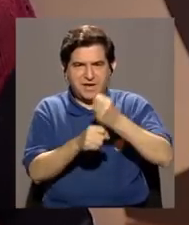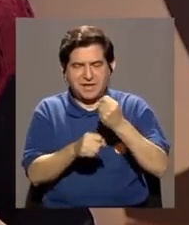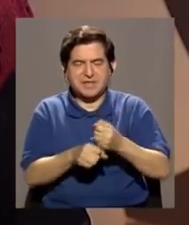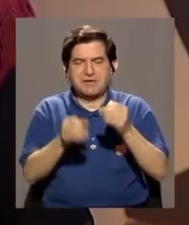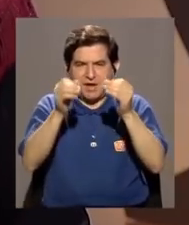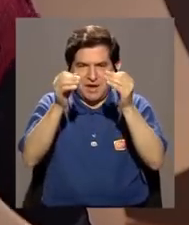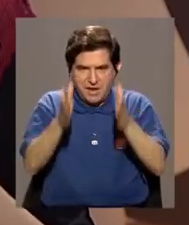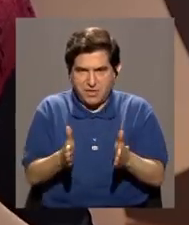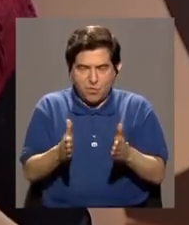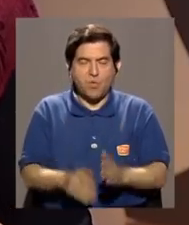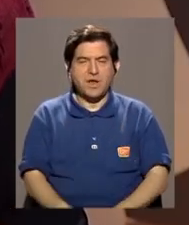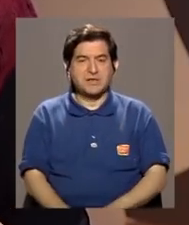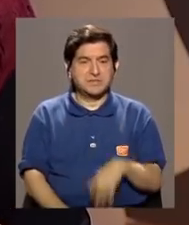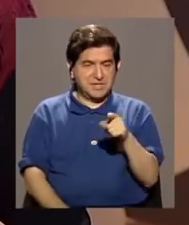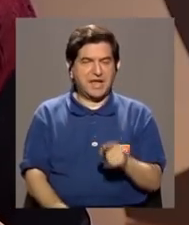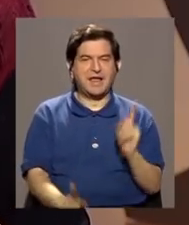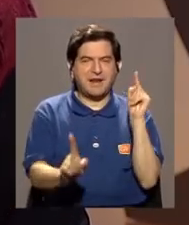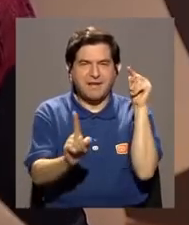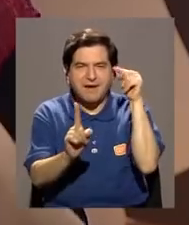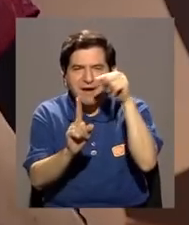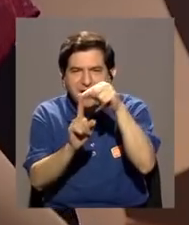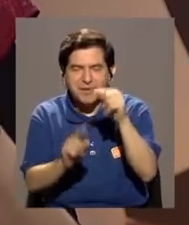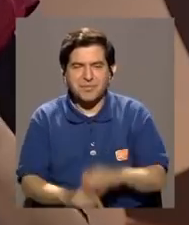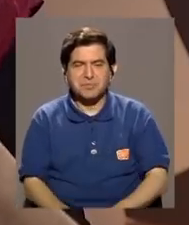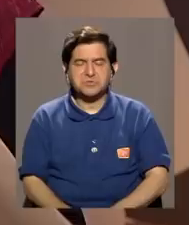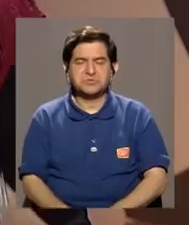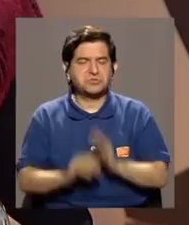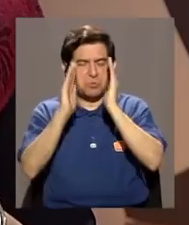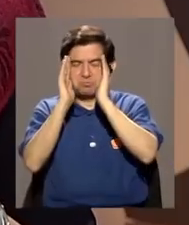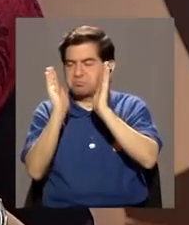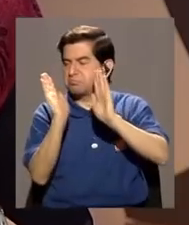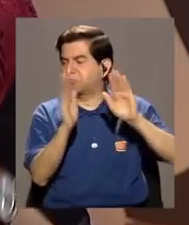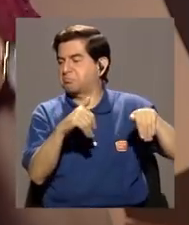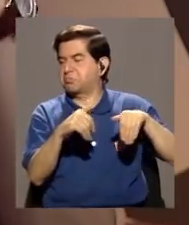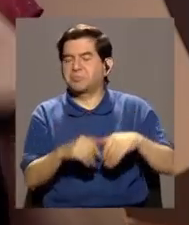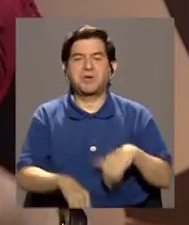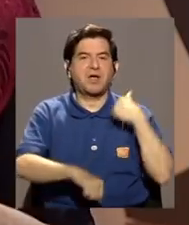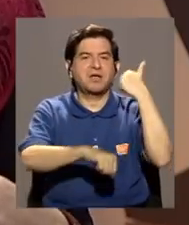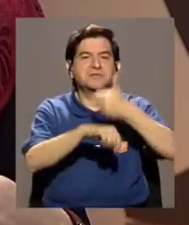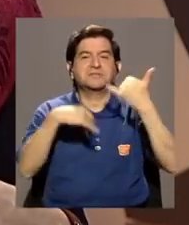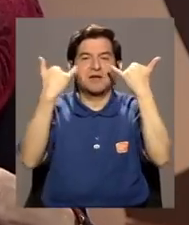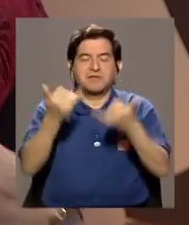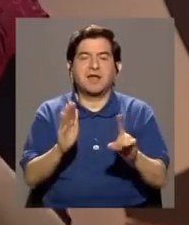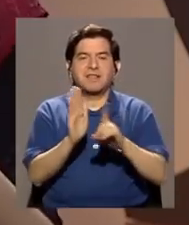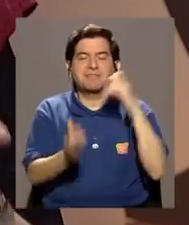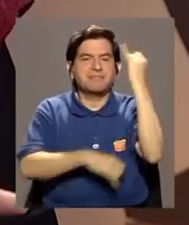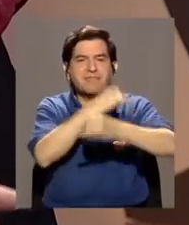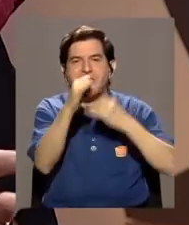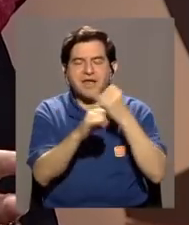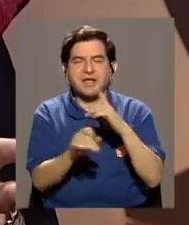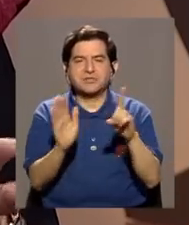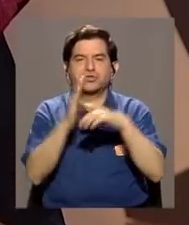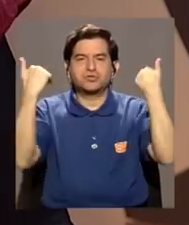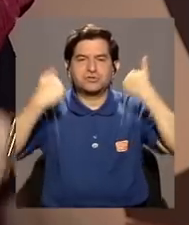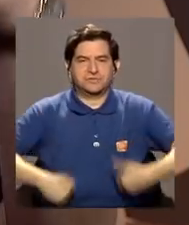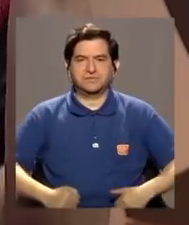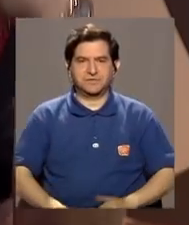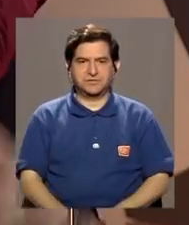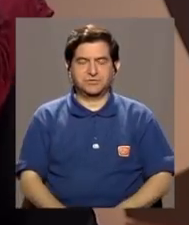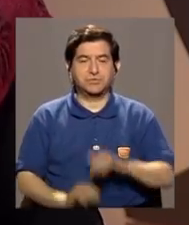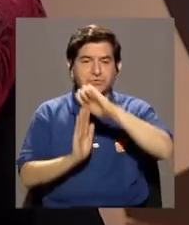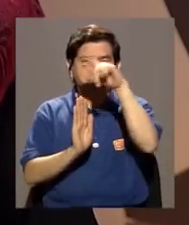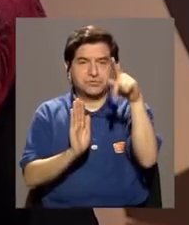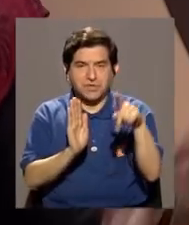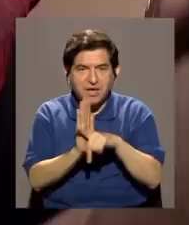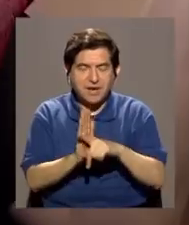juez deliberadamente haga caso omiso de lo que está establecido en el derecho internacional de los derechos humanos